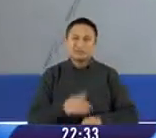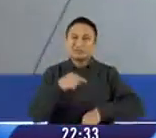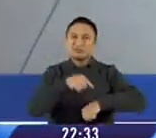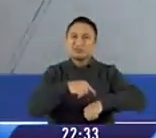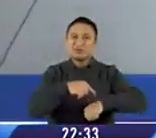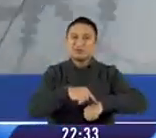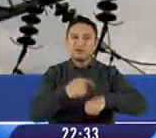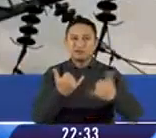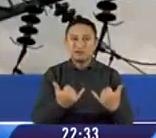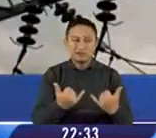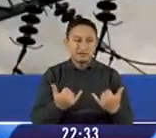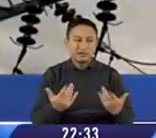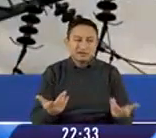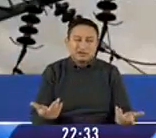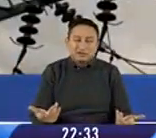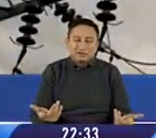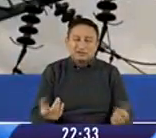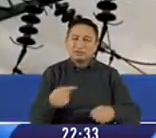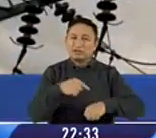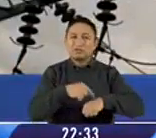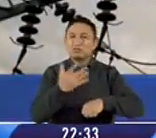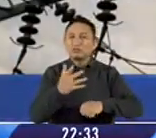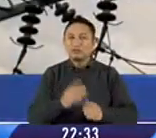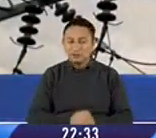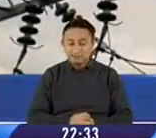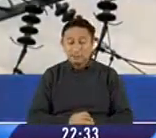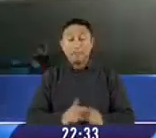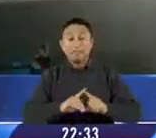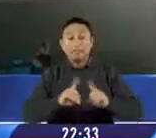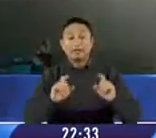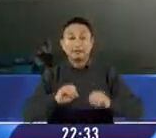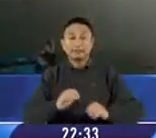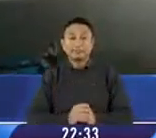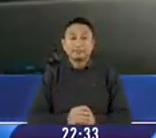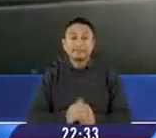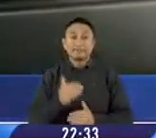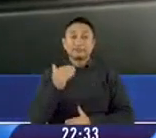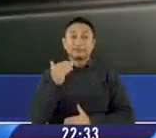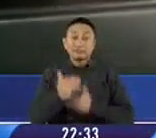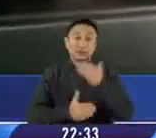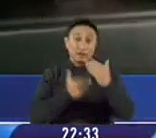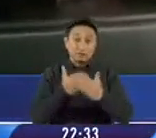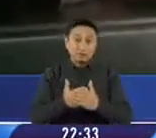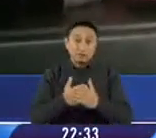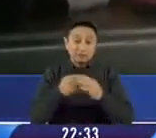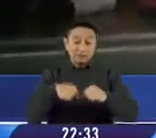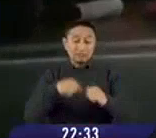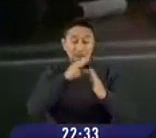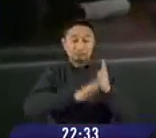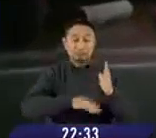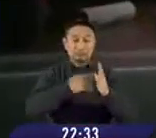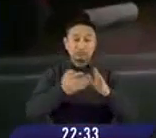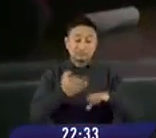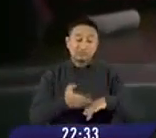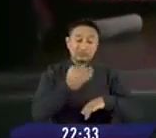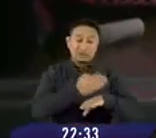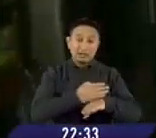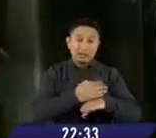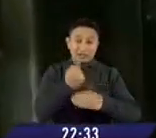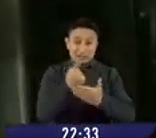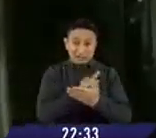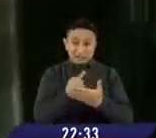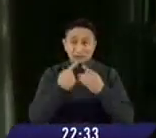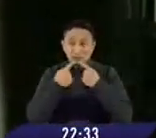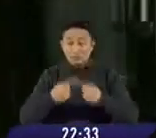con tan poca anticipación. Sin embargo, se tiene previsto que posteriormente se divulgue el cronograma de manera semanal y